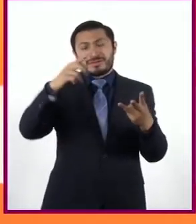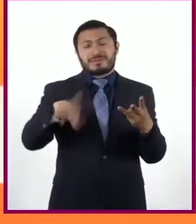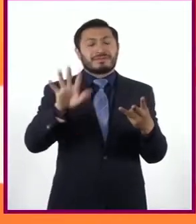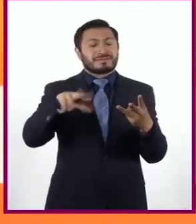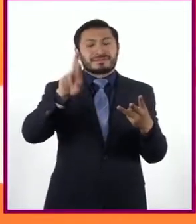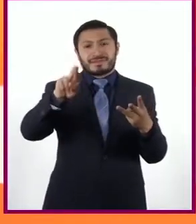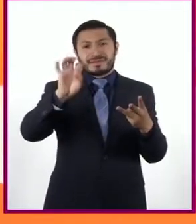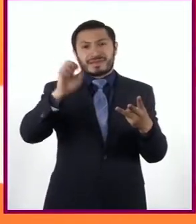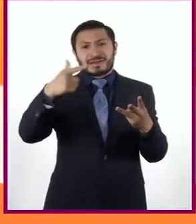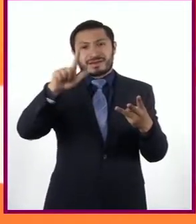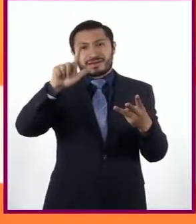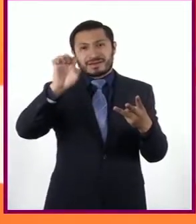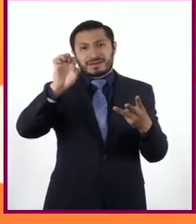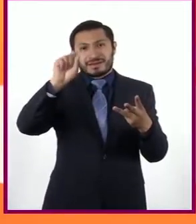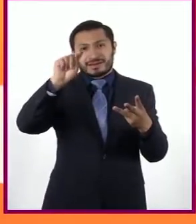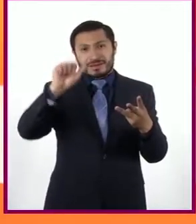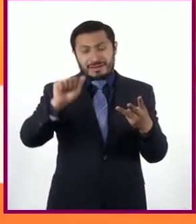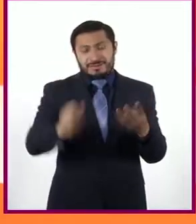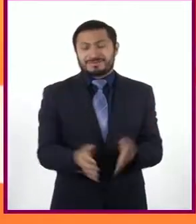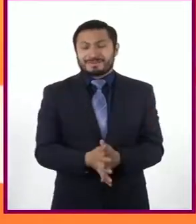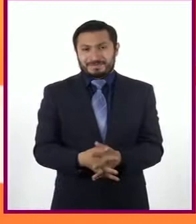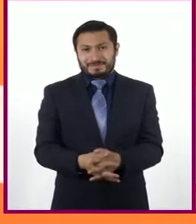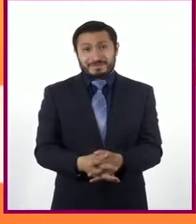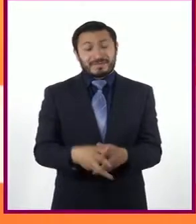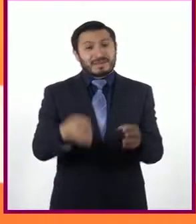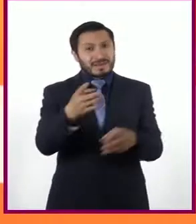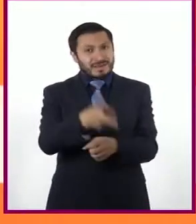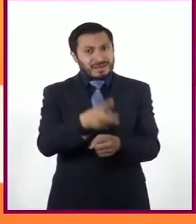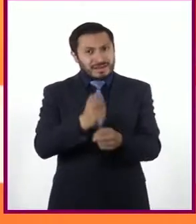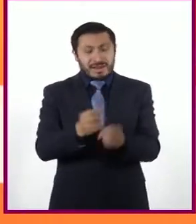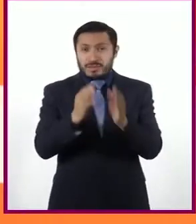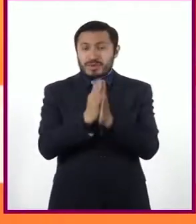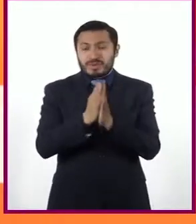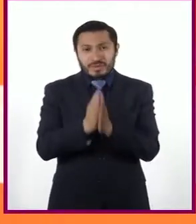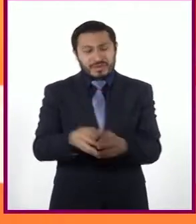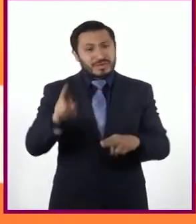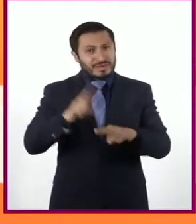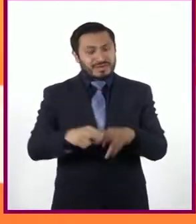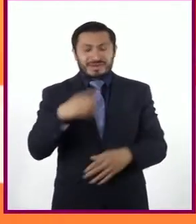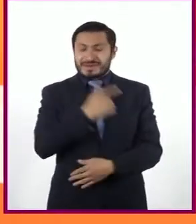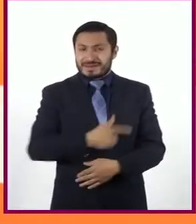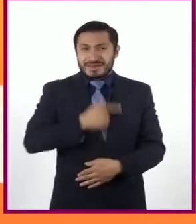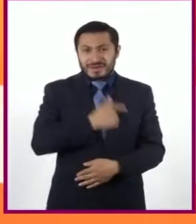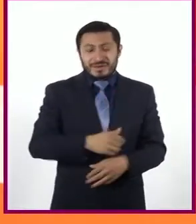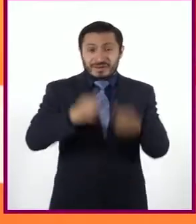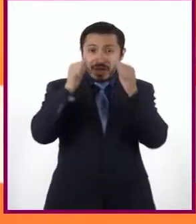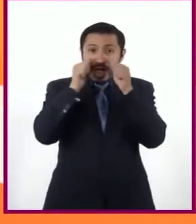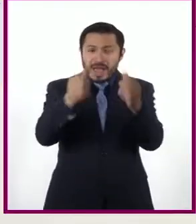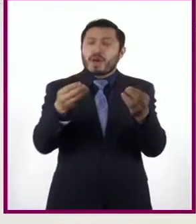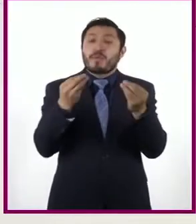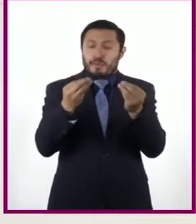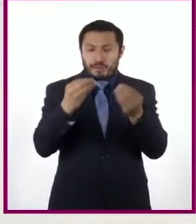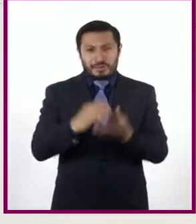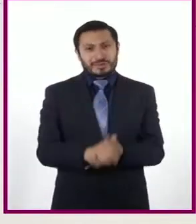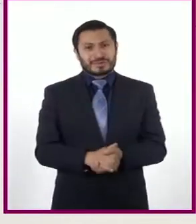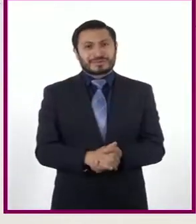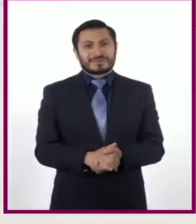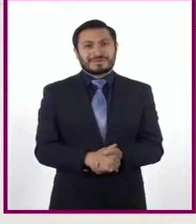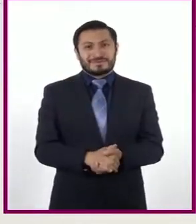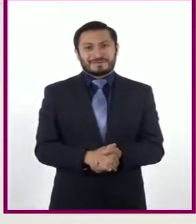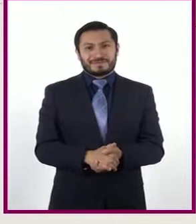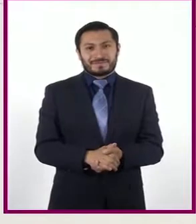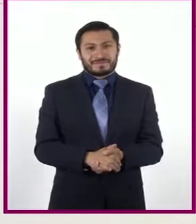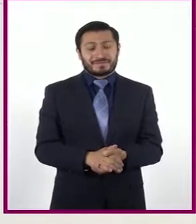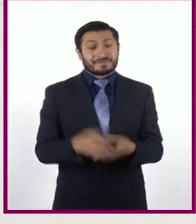y presten mucha atención a las actividades e información que analizaremos de manera conjunta.